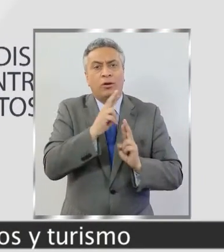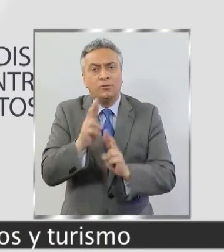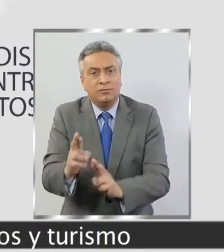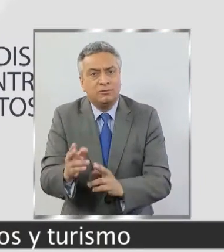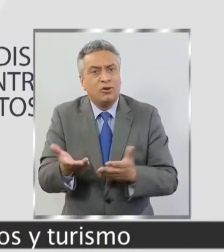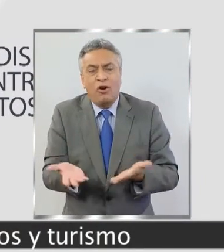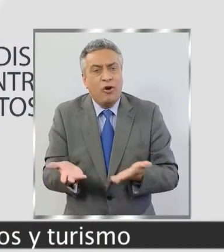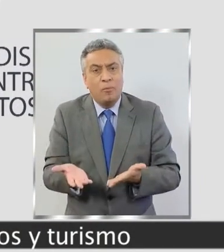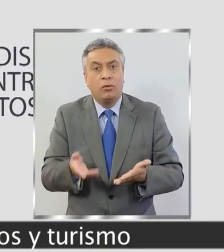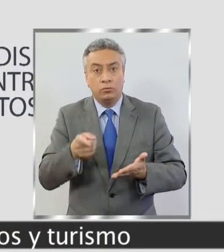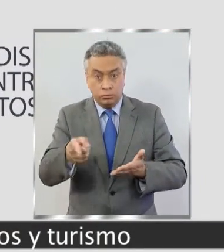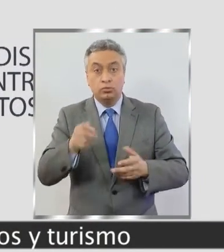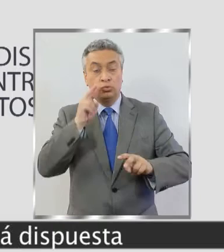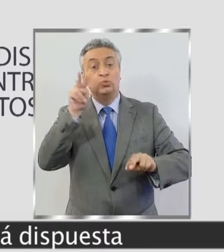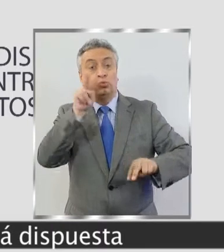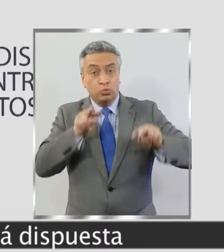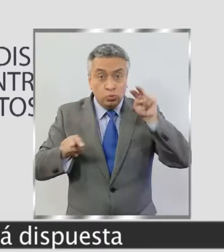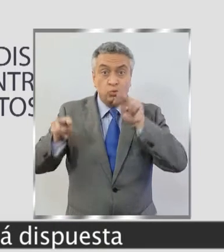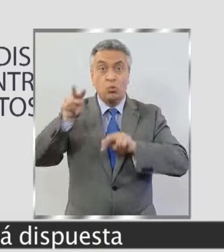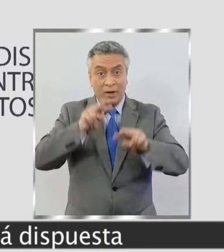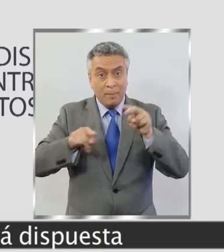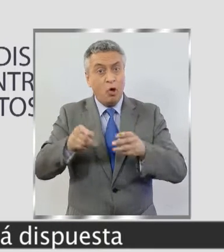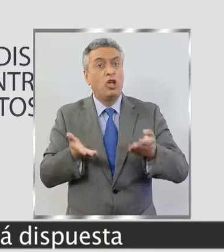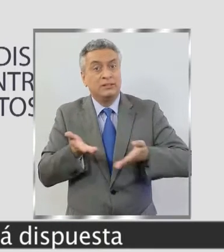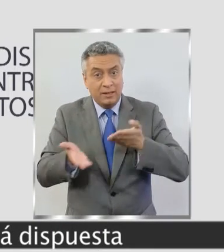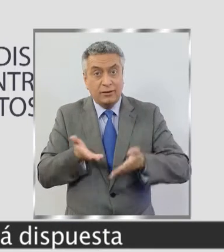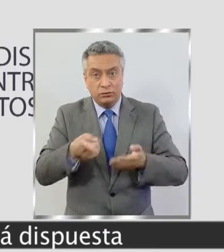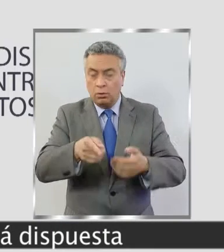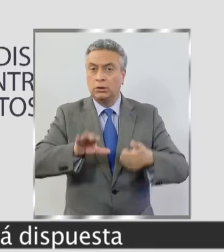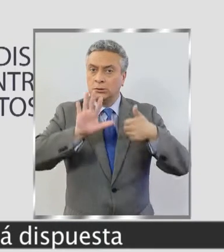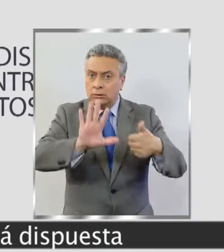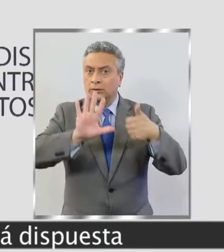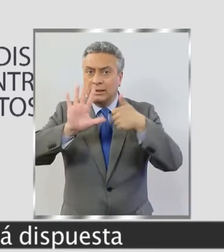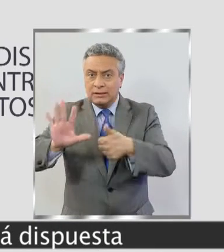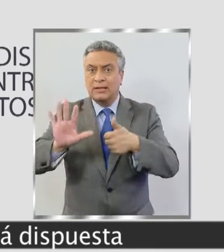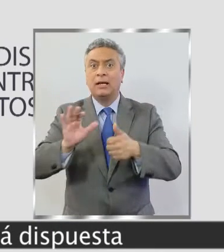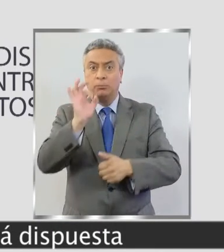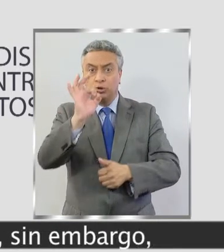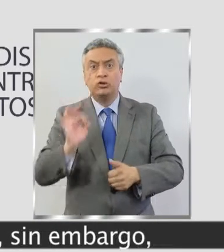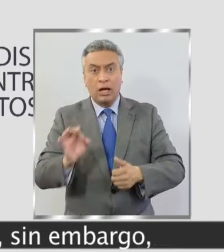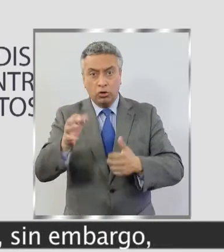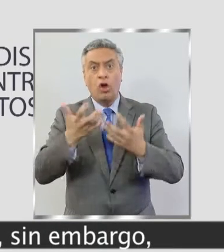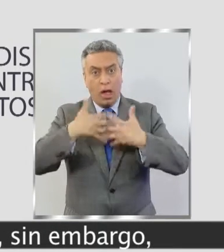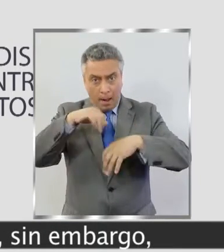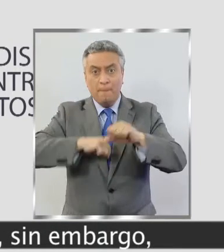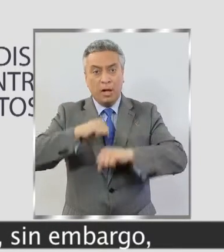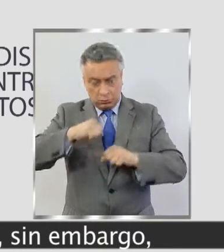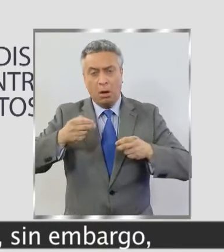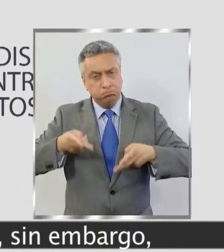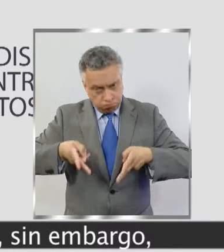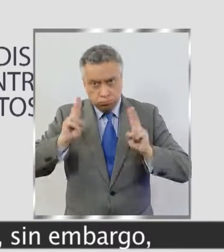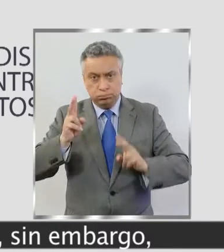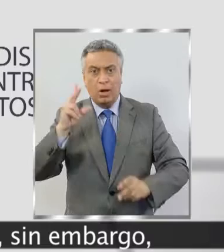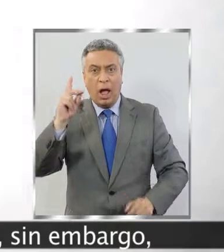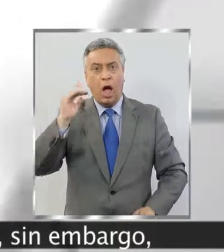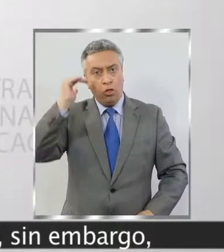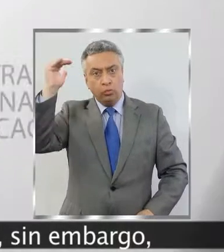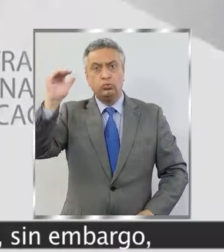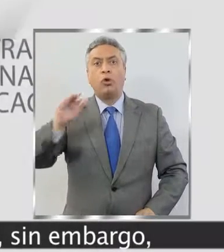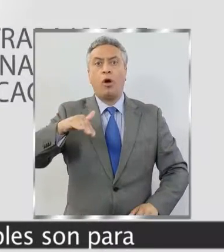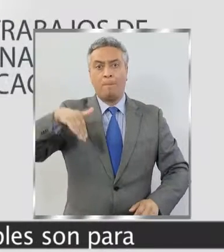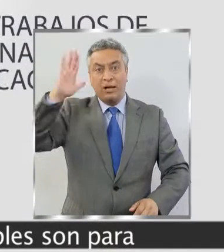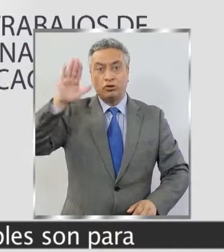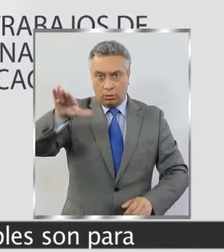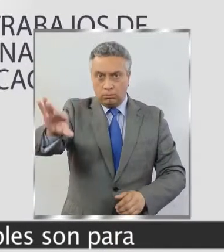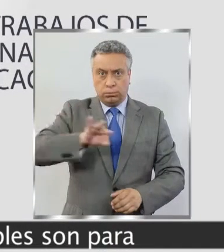de retail, servicios y turismo, el 96% de las empresas está dispuesta a contratar adultos mayores. Sin